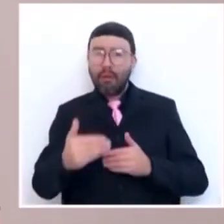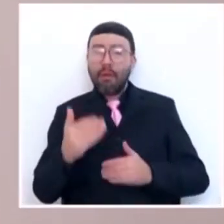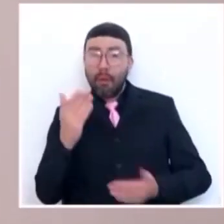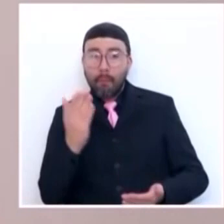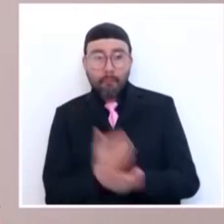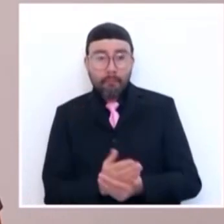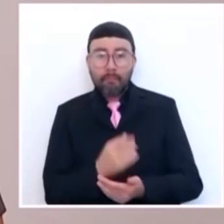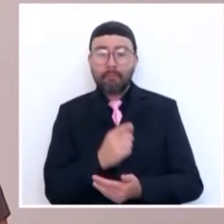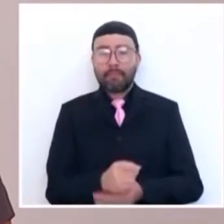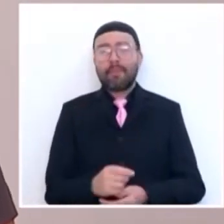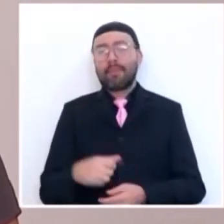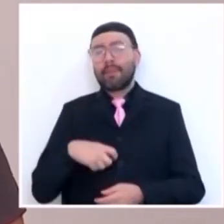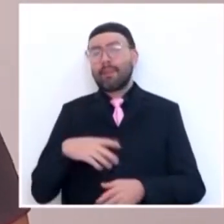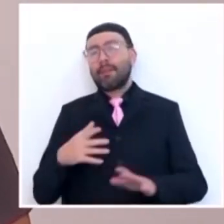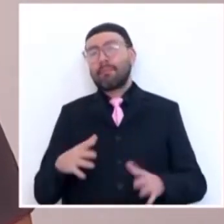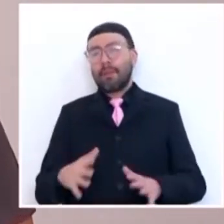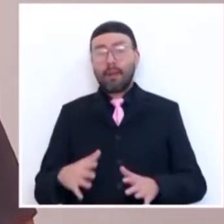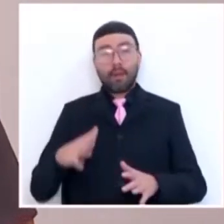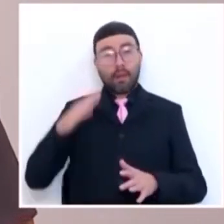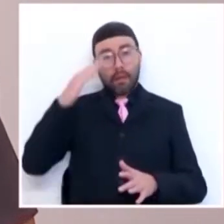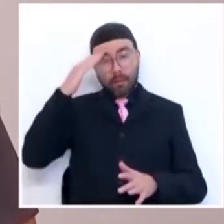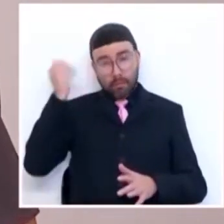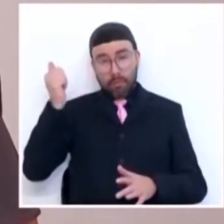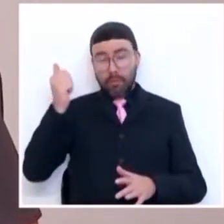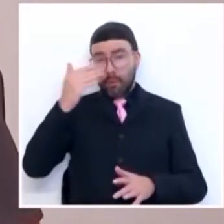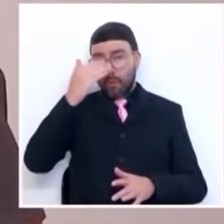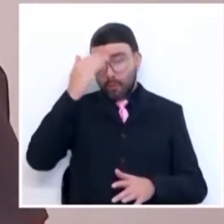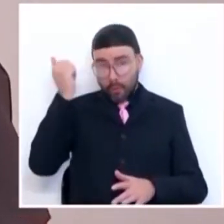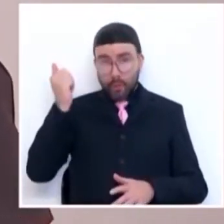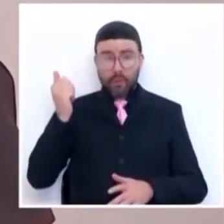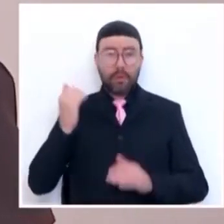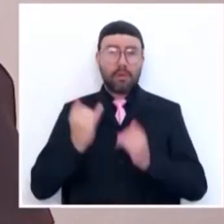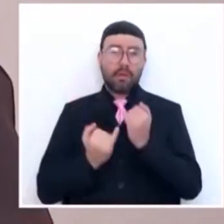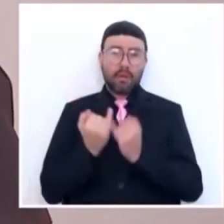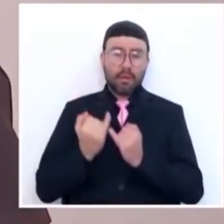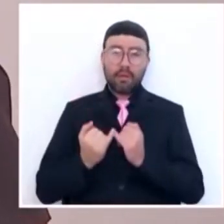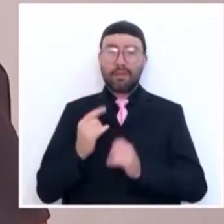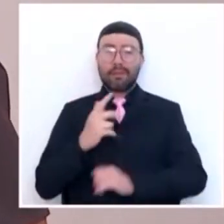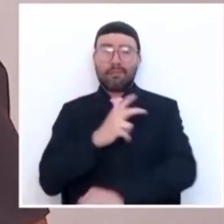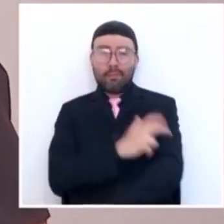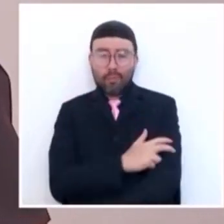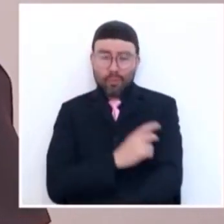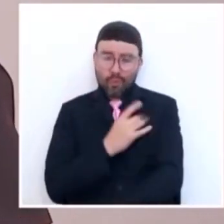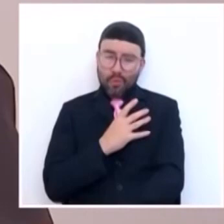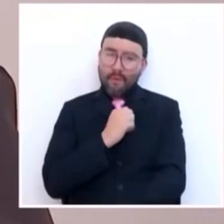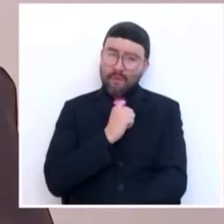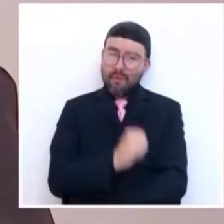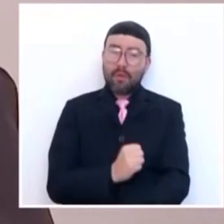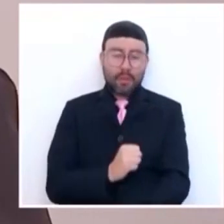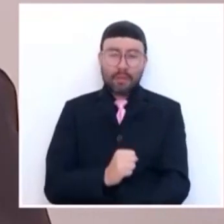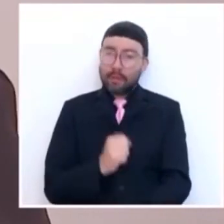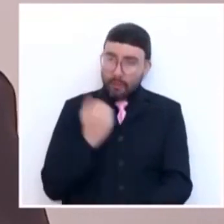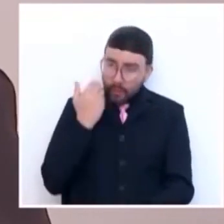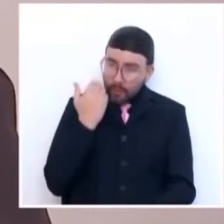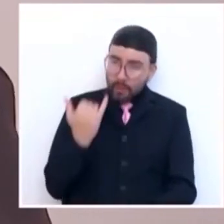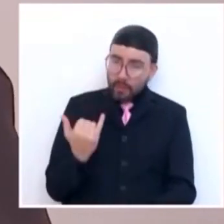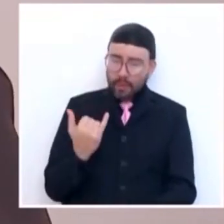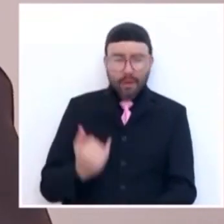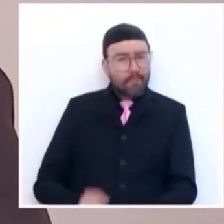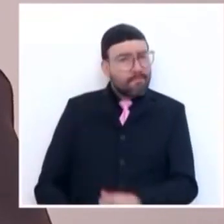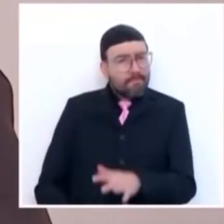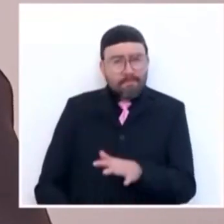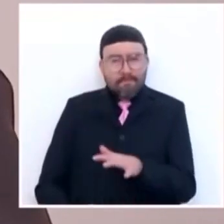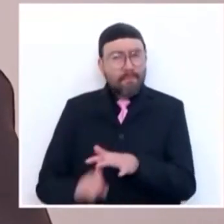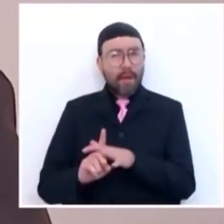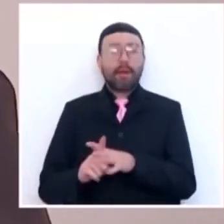como Parkinson, demencia, fibromialgia, que es una patología dolorosa, y que realmente tienen una base y una